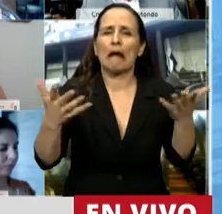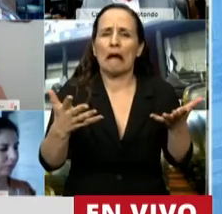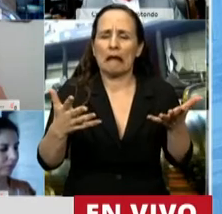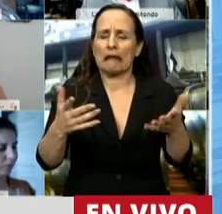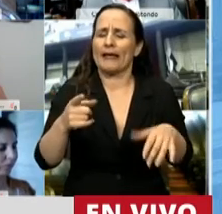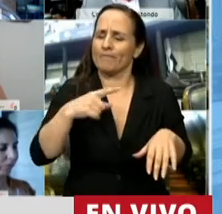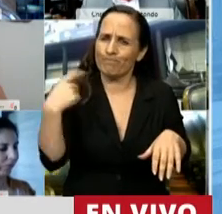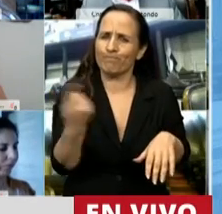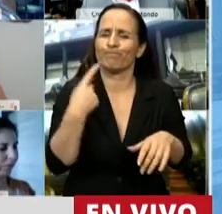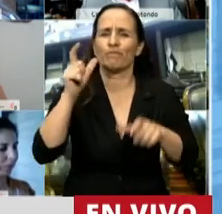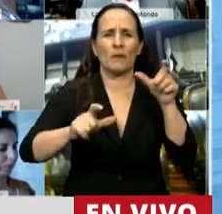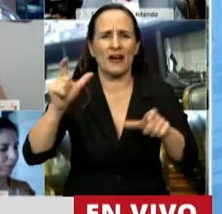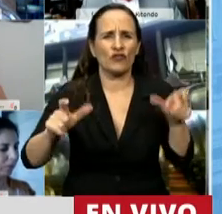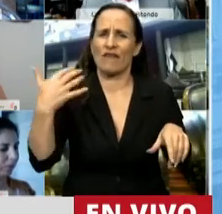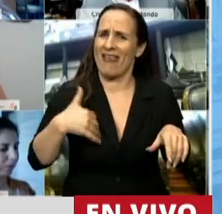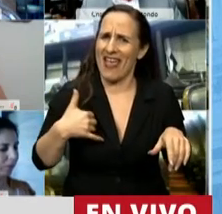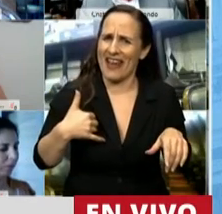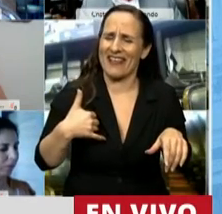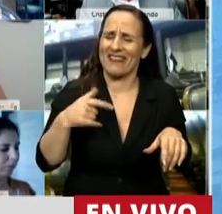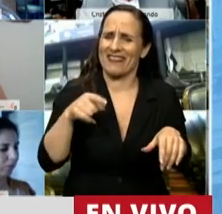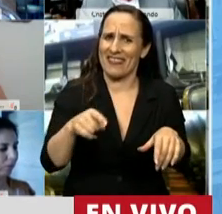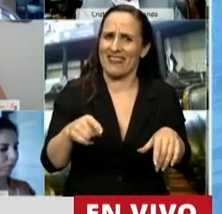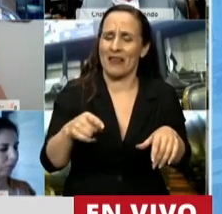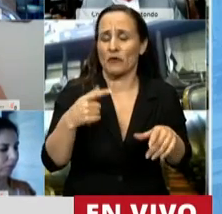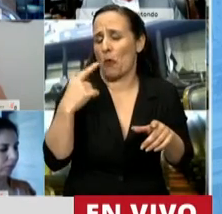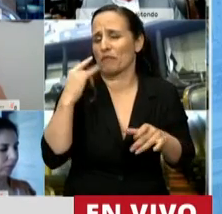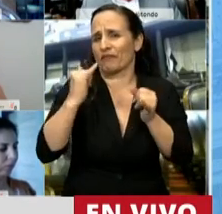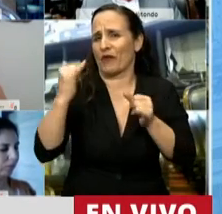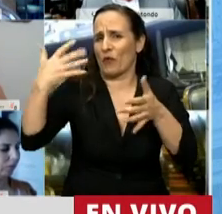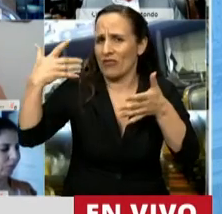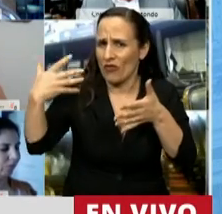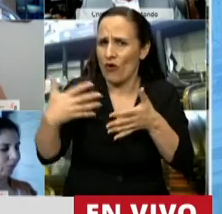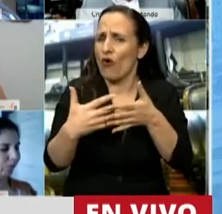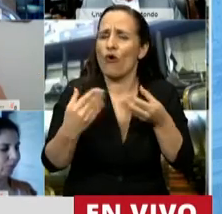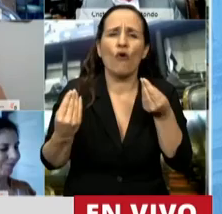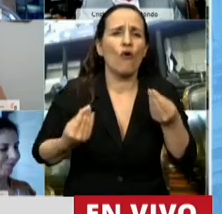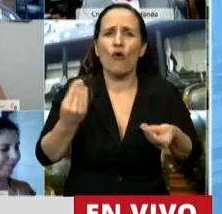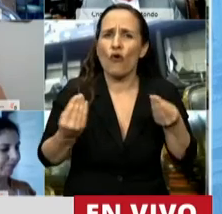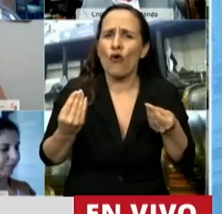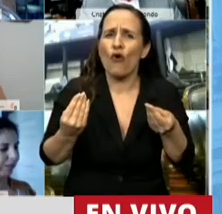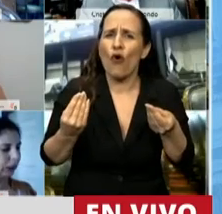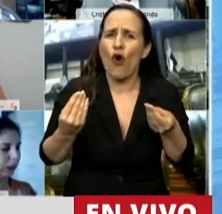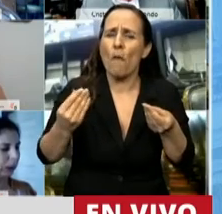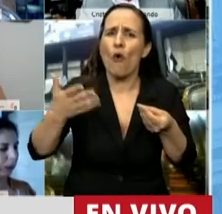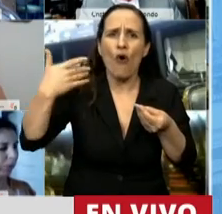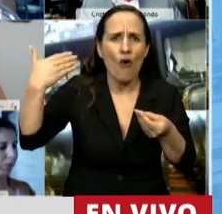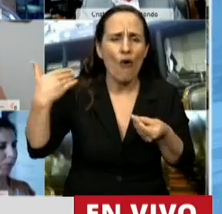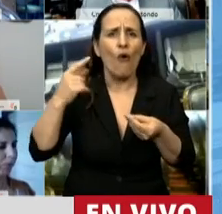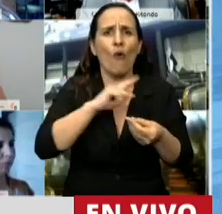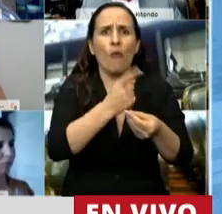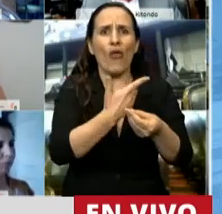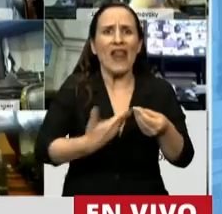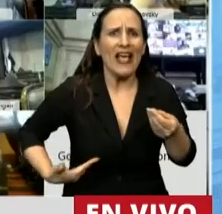a los argentinos. Y voy a hacer un breve recuento de cómo vienen tratando desde el